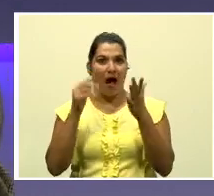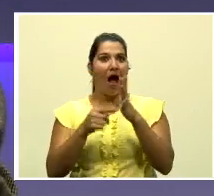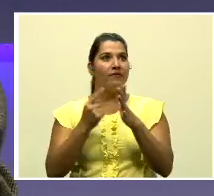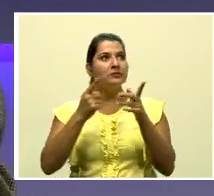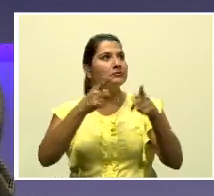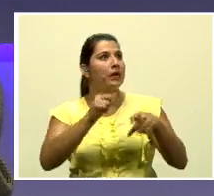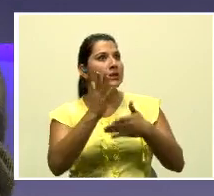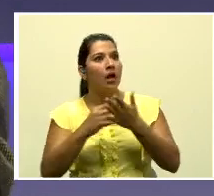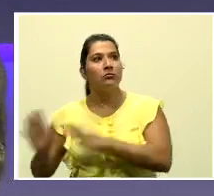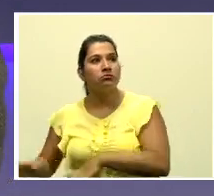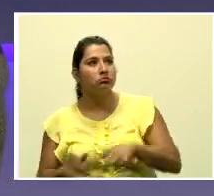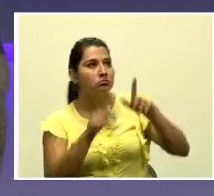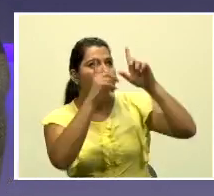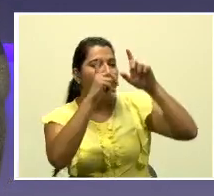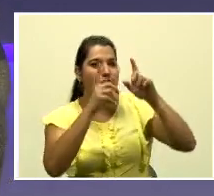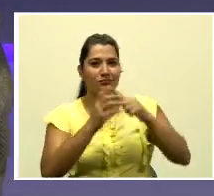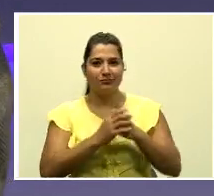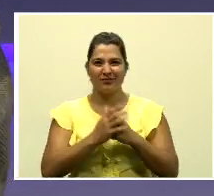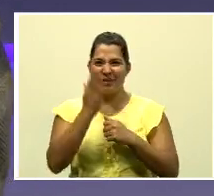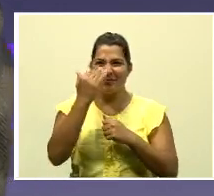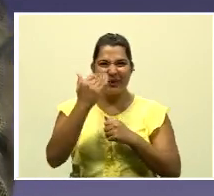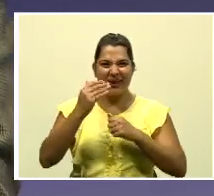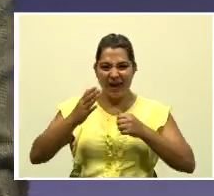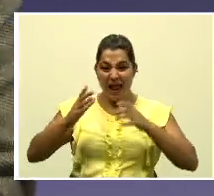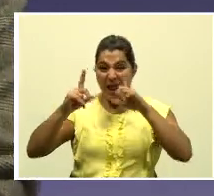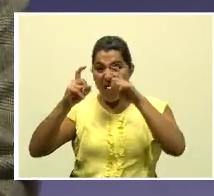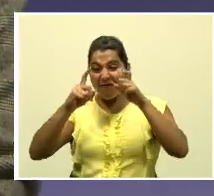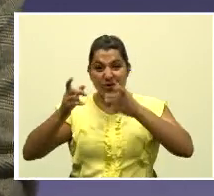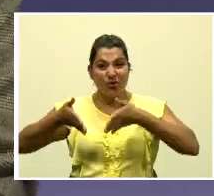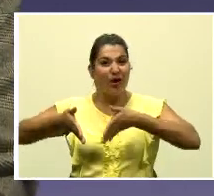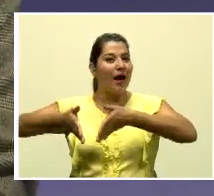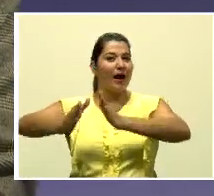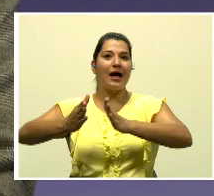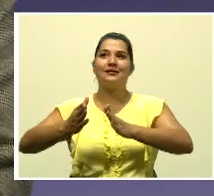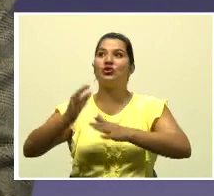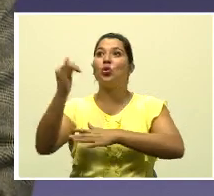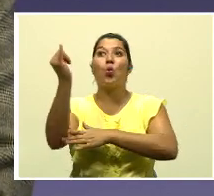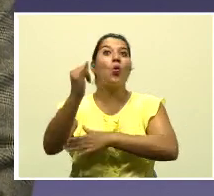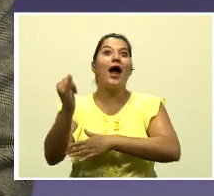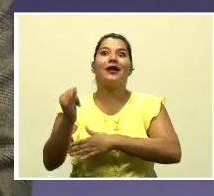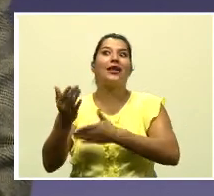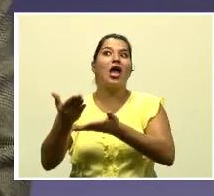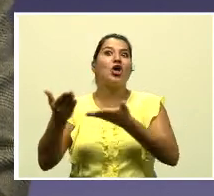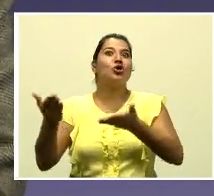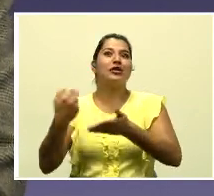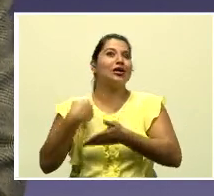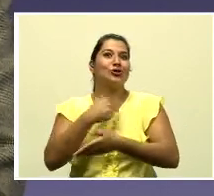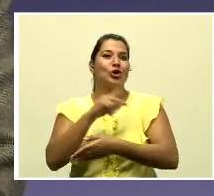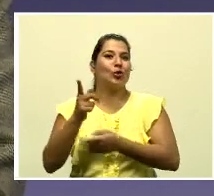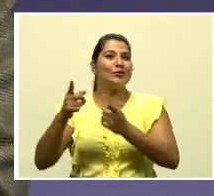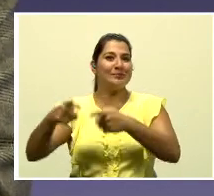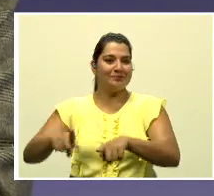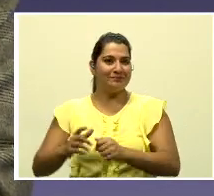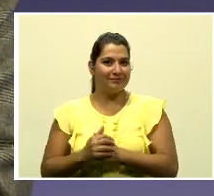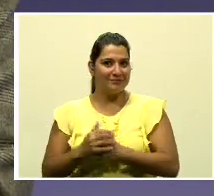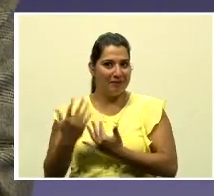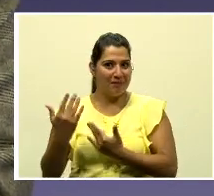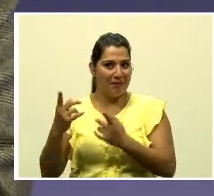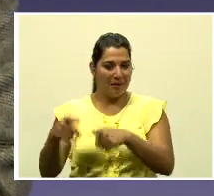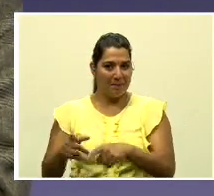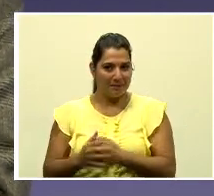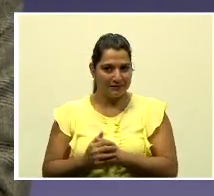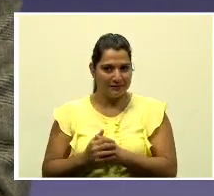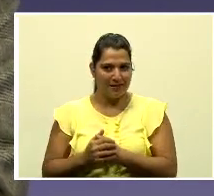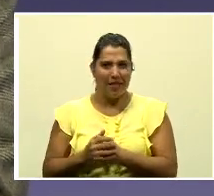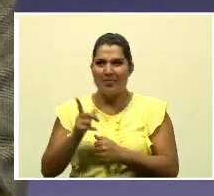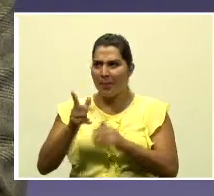algo inesperado, porque la fotografía callejera es un arte de lo inesperado. Hay que estar ciertamente muy atento, hay